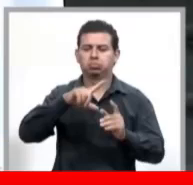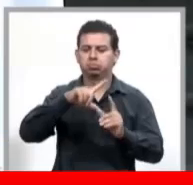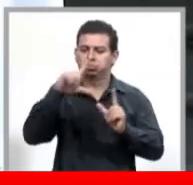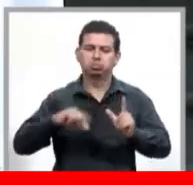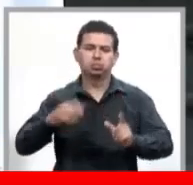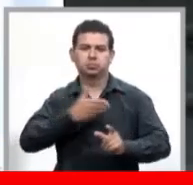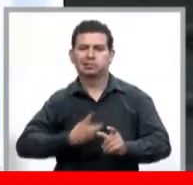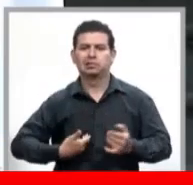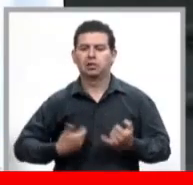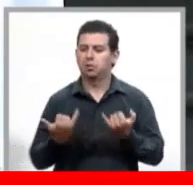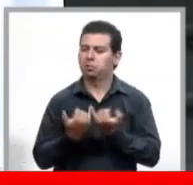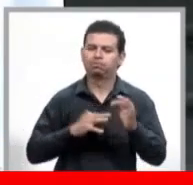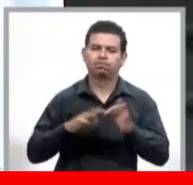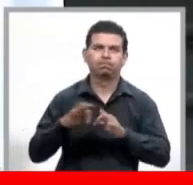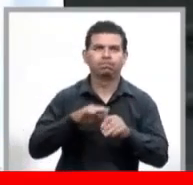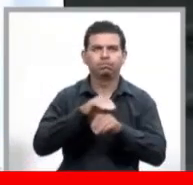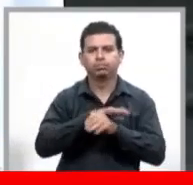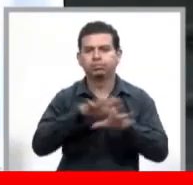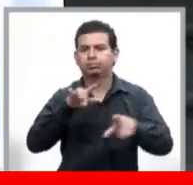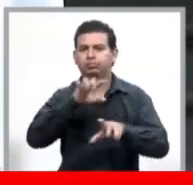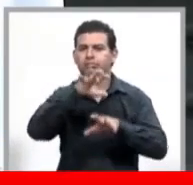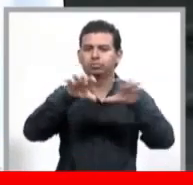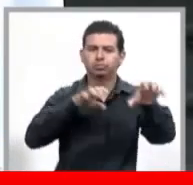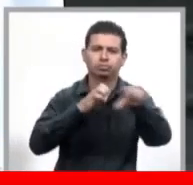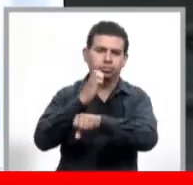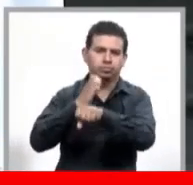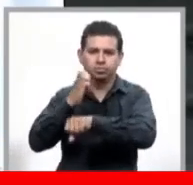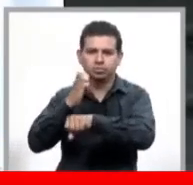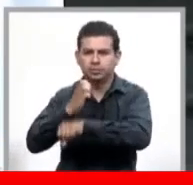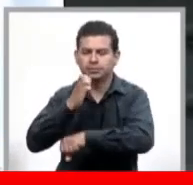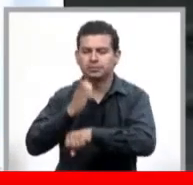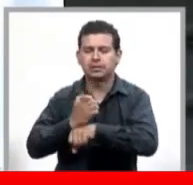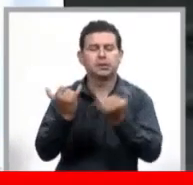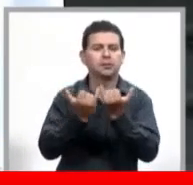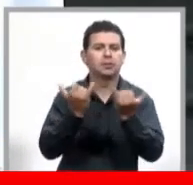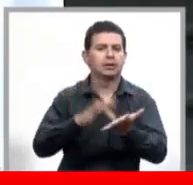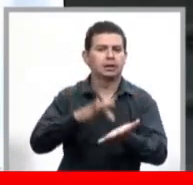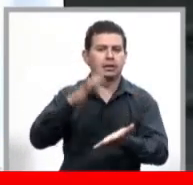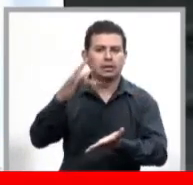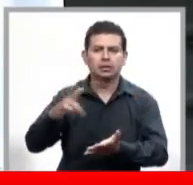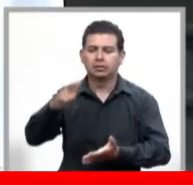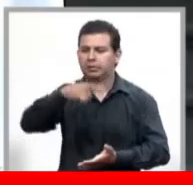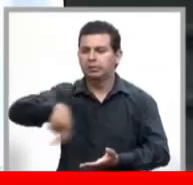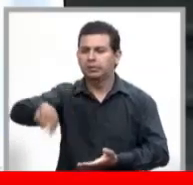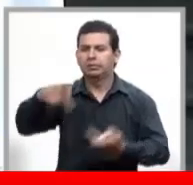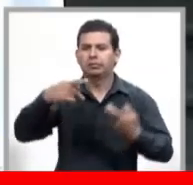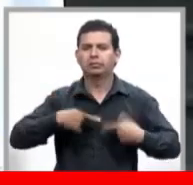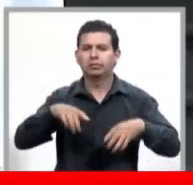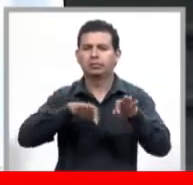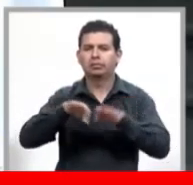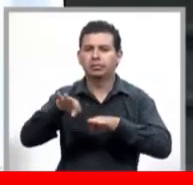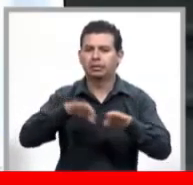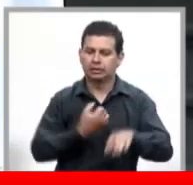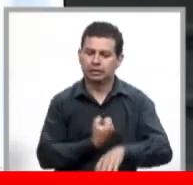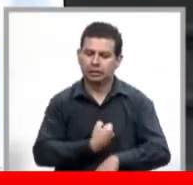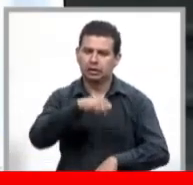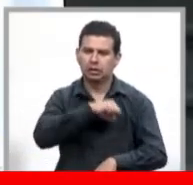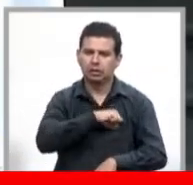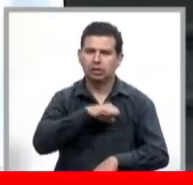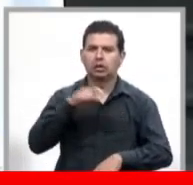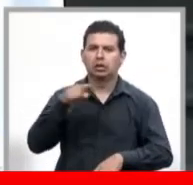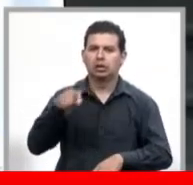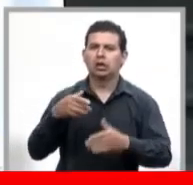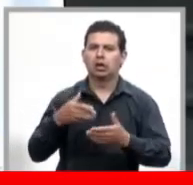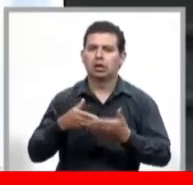federal, estatal y municipal. Y por supuesto, también quiero agradecer a todos los trabajadores de servicio que